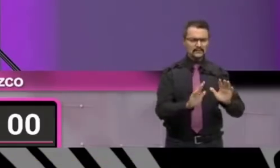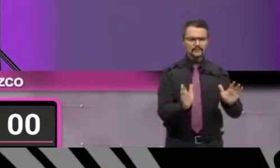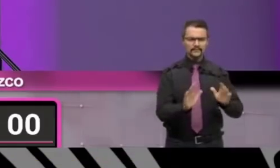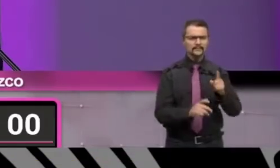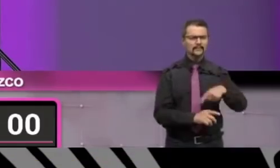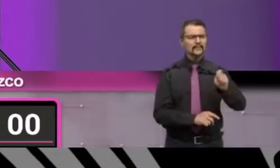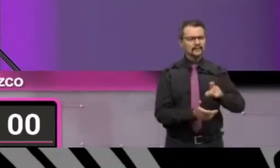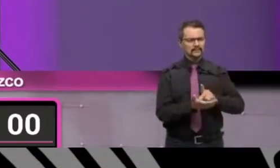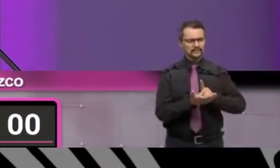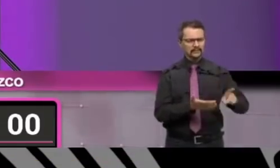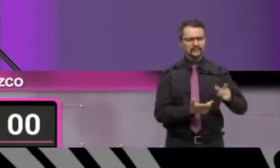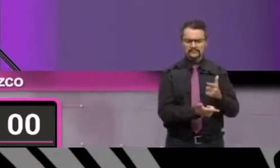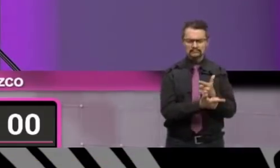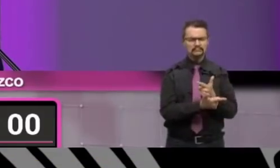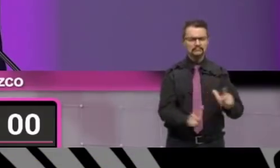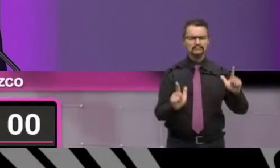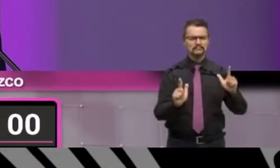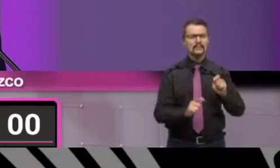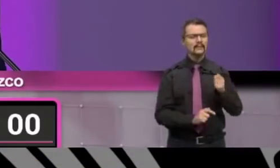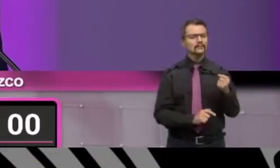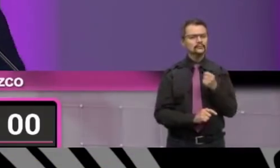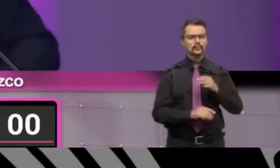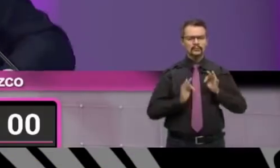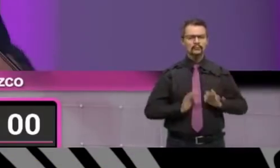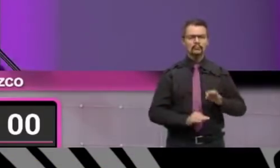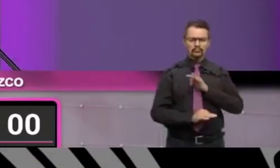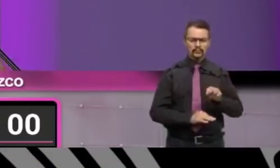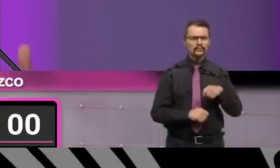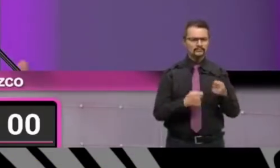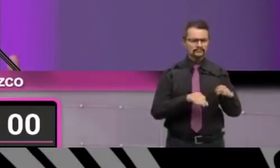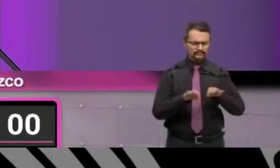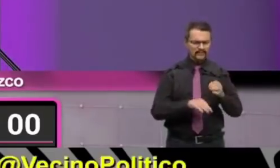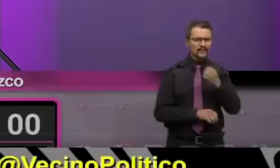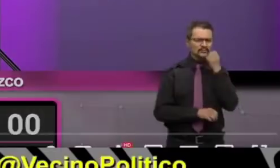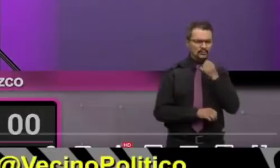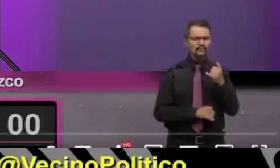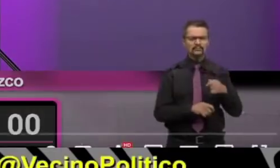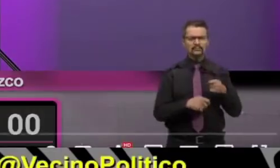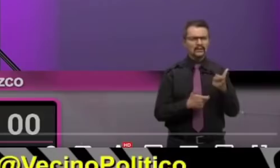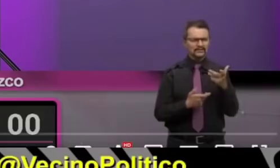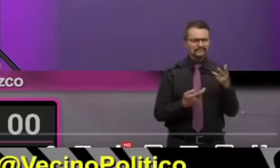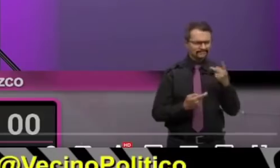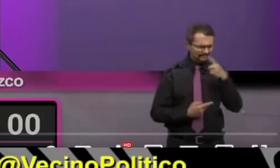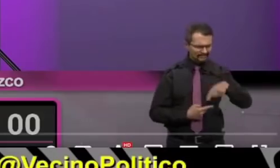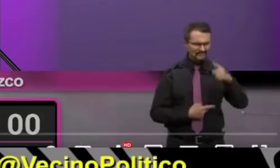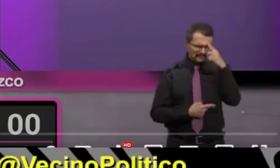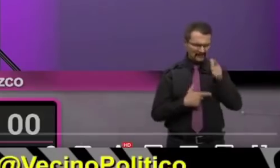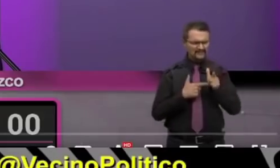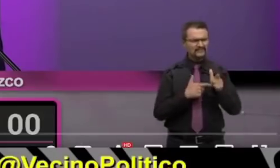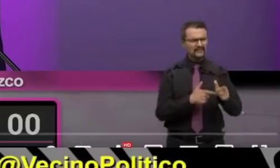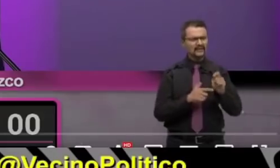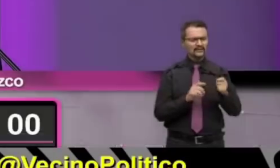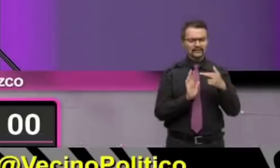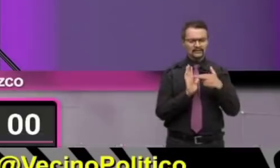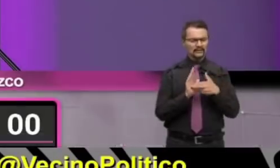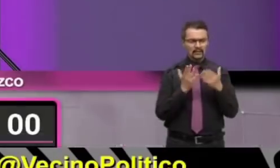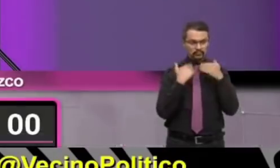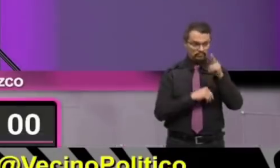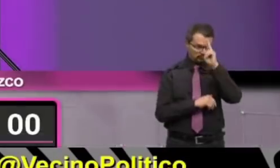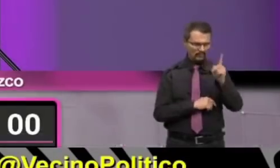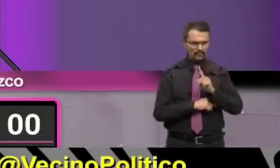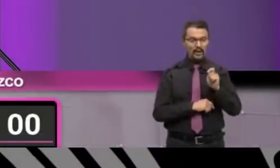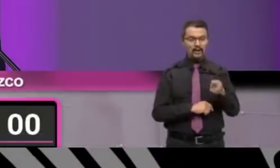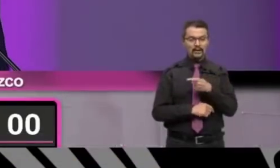en seguir con nuestras actividades económicas, productivas, dentro de, pues, de lo que se pudo hacer. Y hubo estados, hubo opositores, hubo